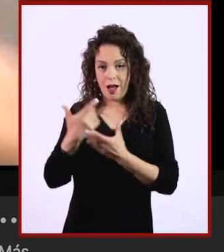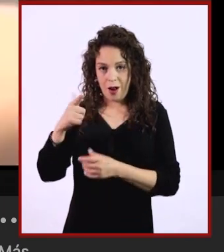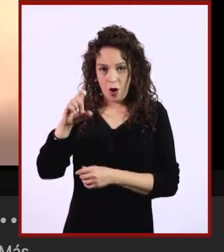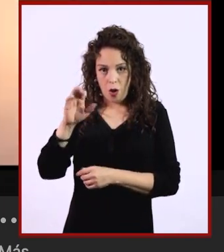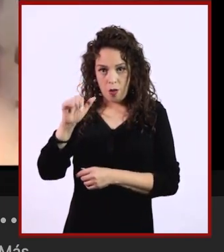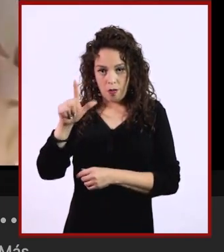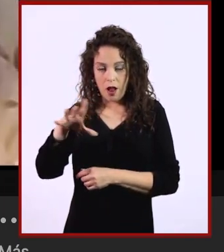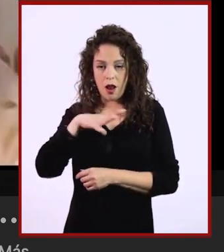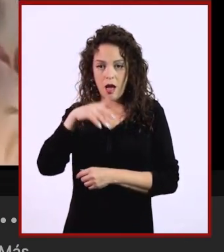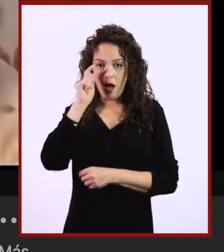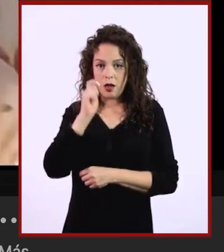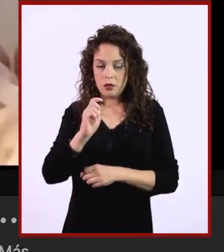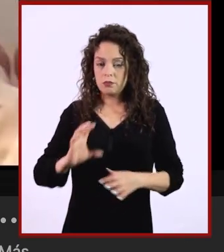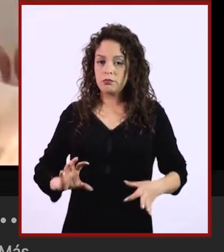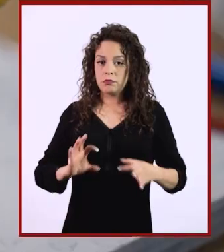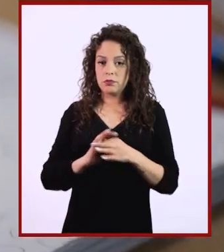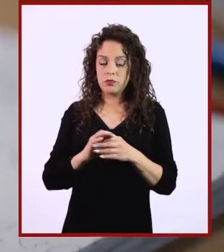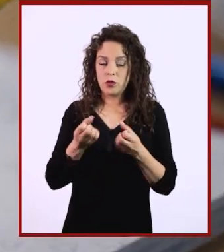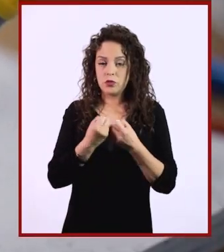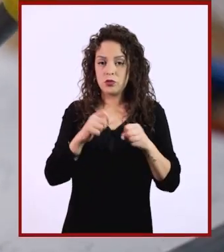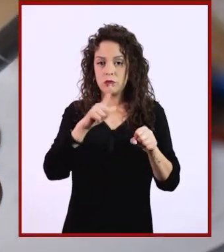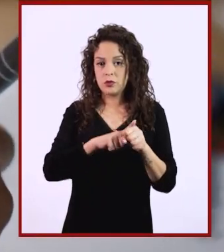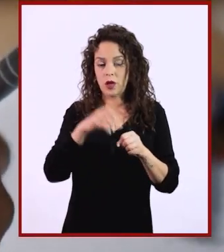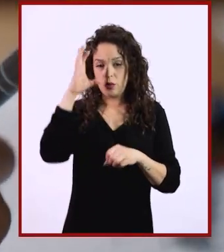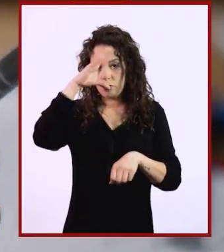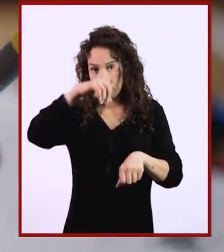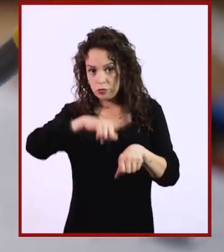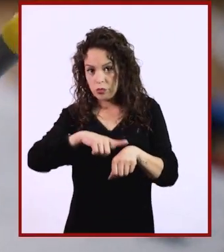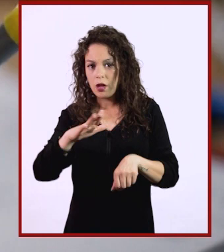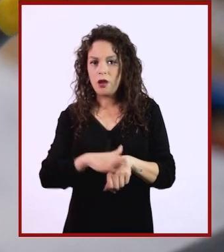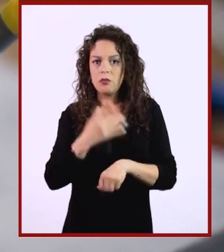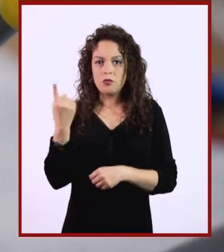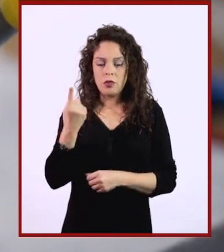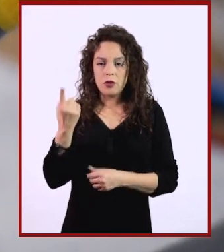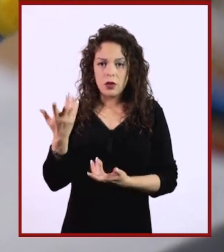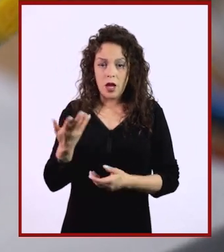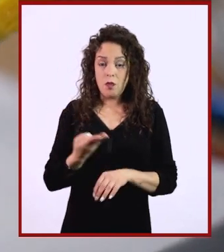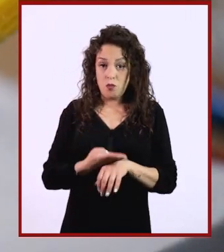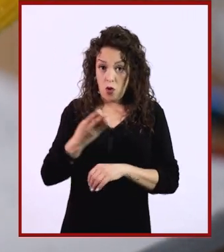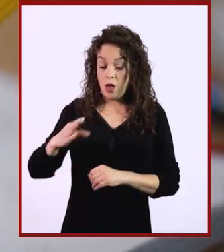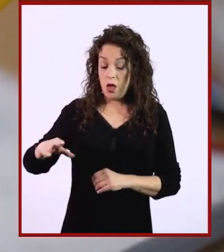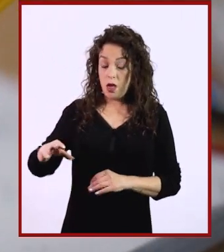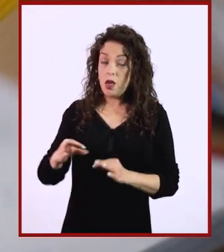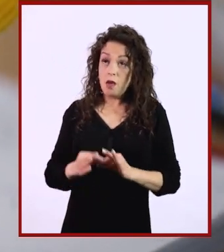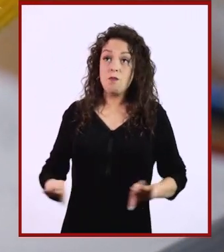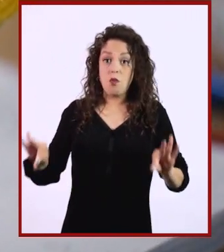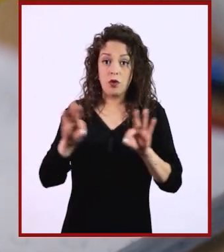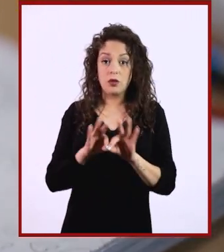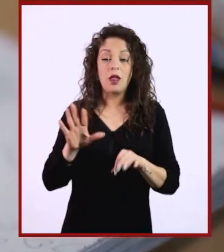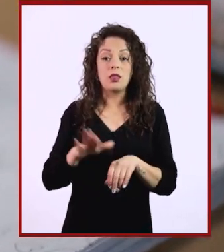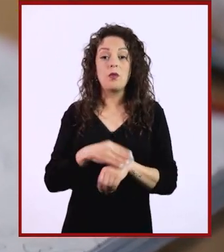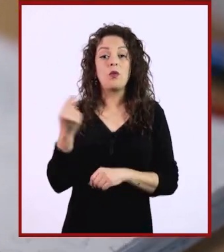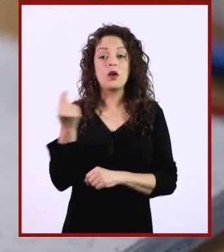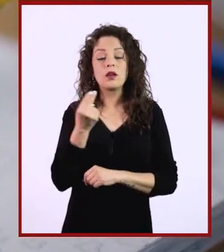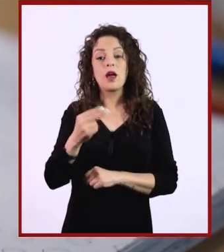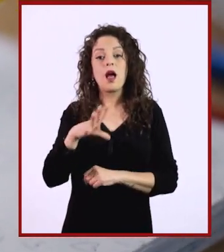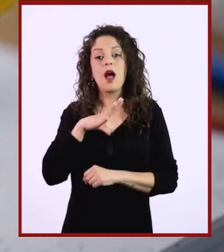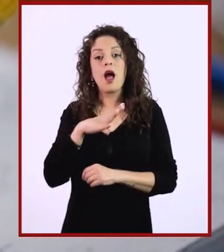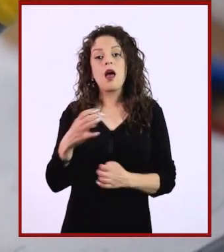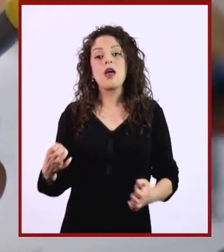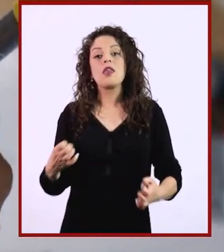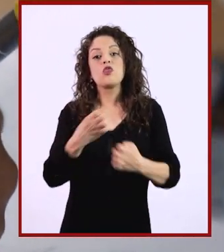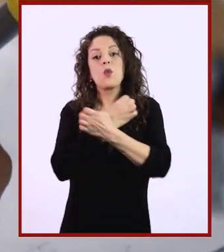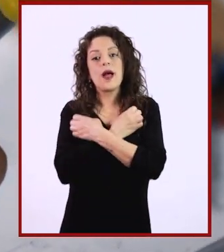implicación social y cultural muy importante porque implica, ¿no?, tener una educación, ¿no? Una educación que